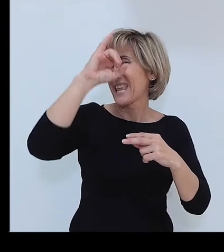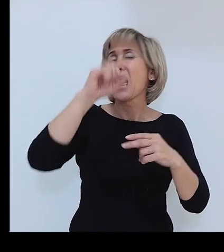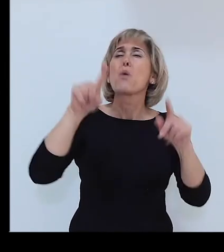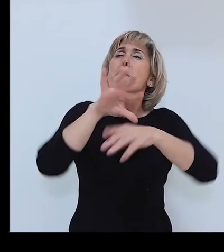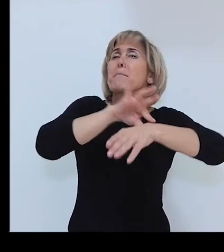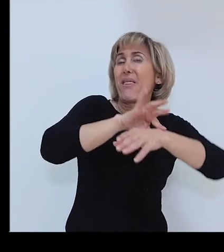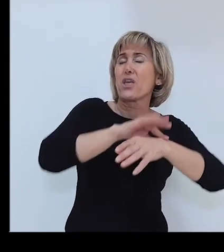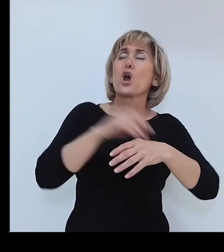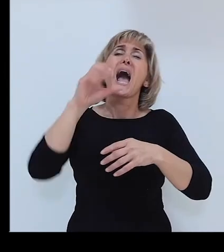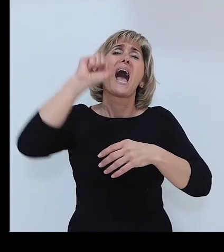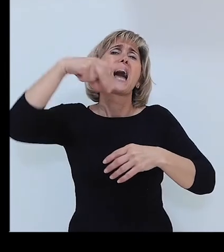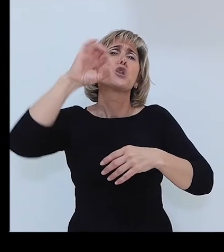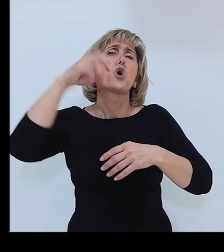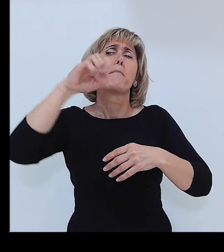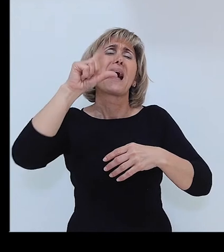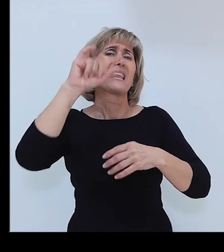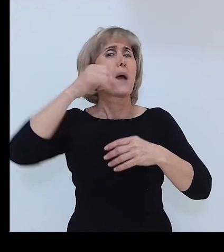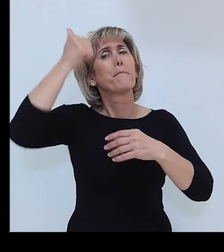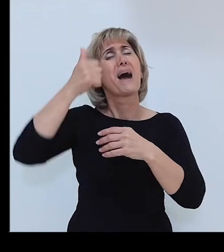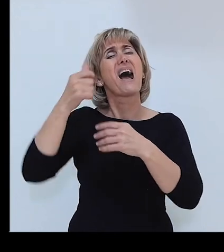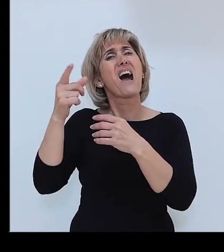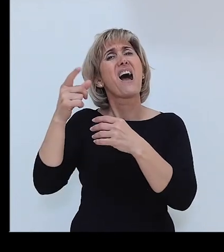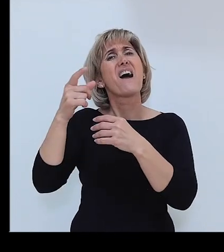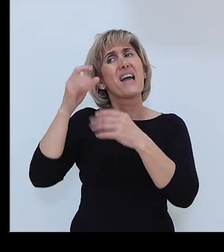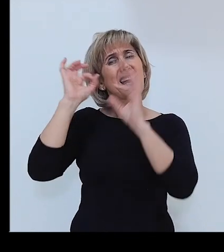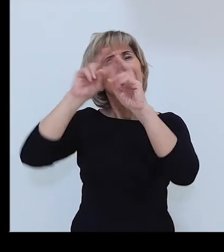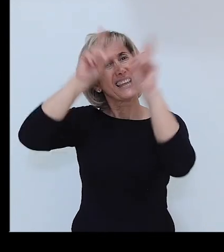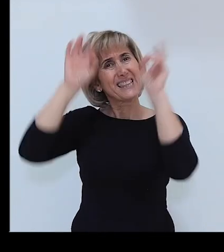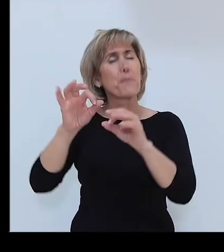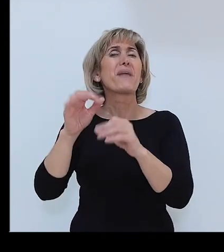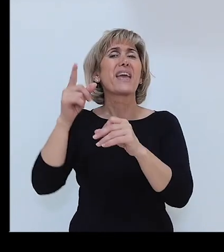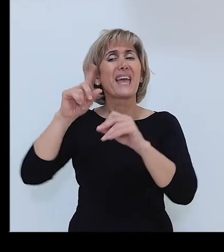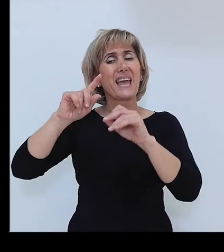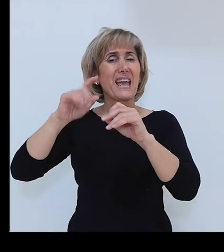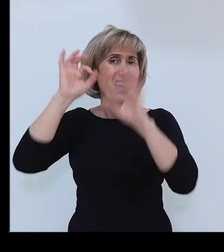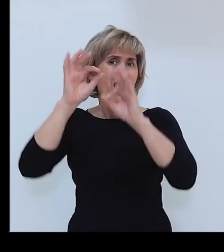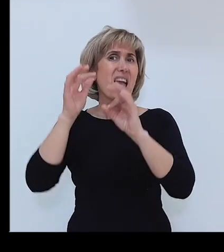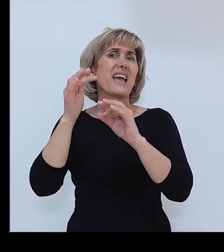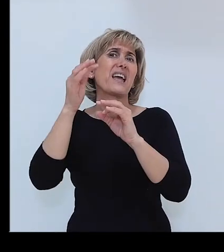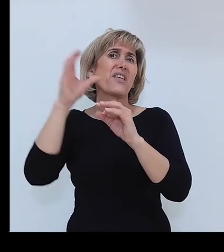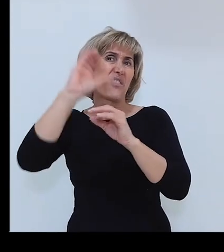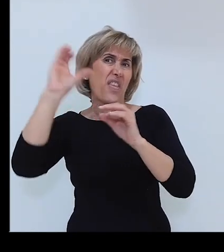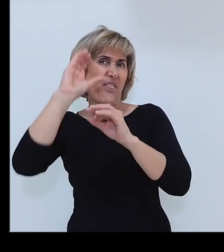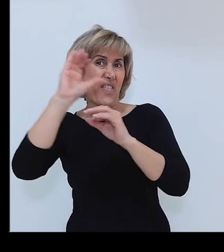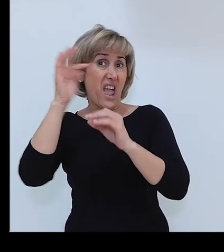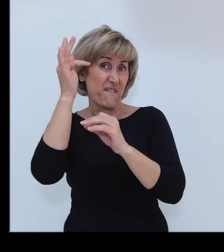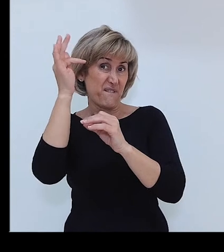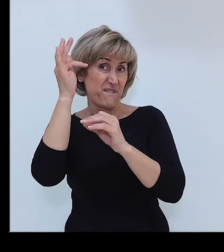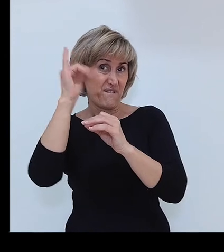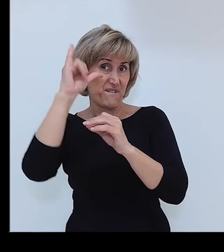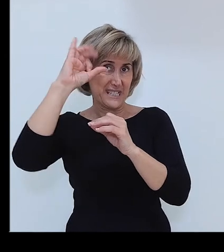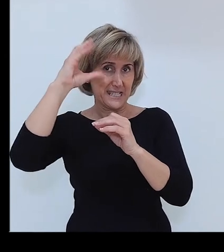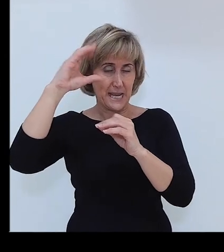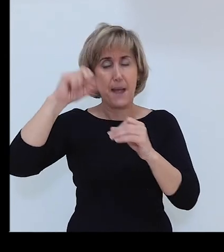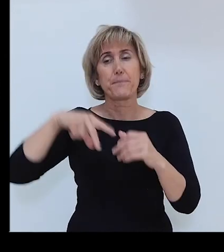médico, y Martino las llama anomalías con un nombre más de la física o un poco de las ciencias naturales, pero están